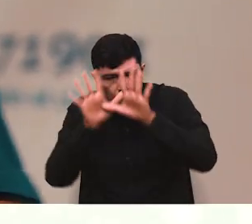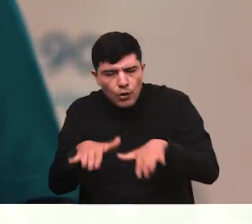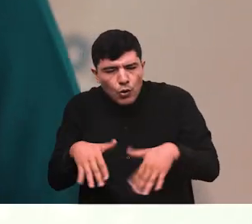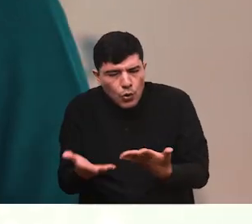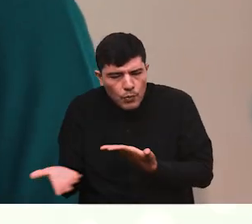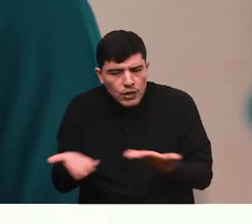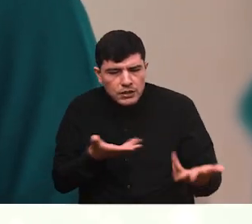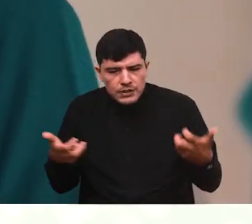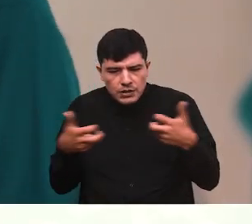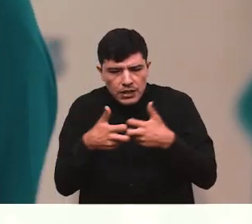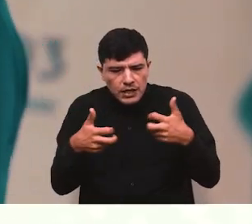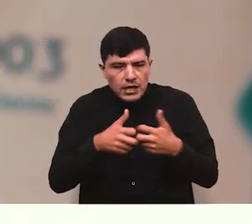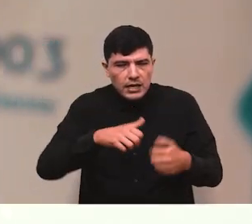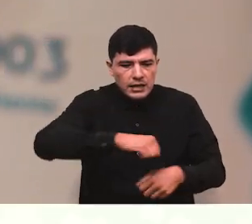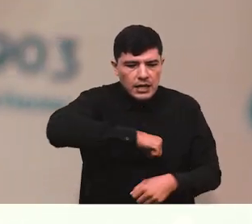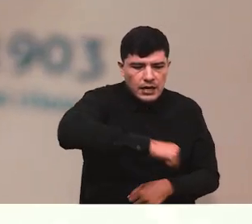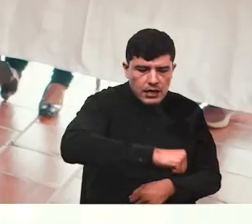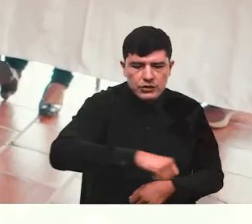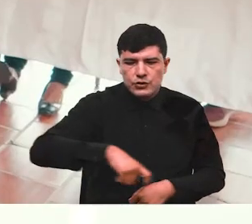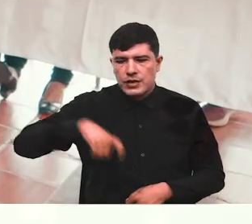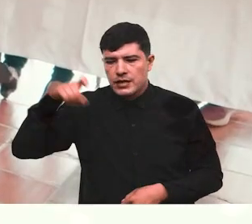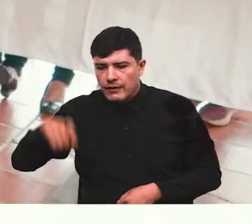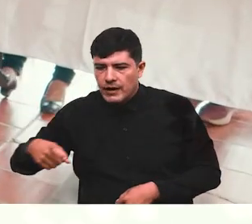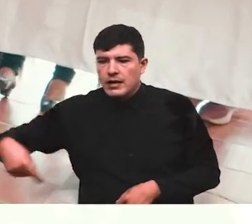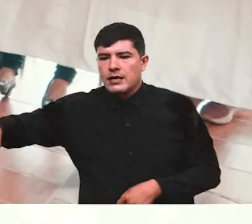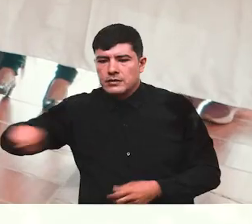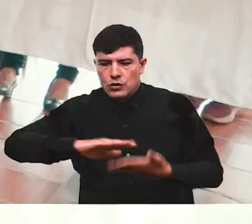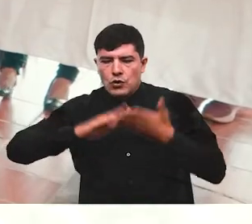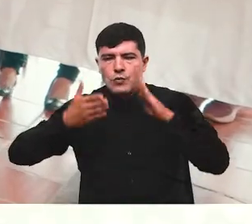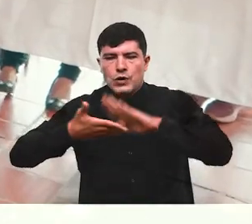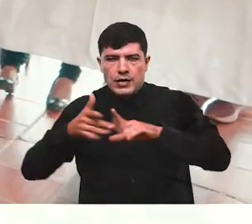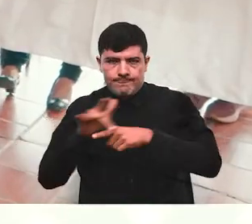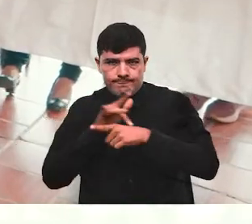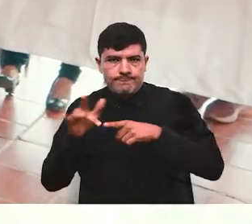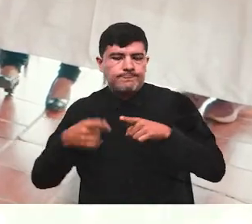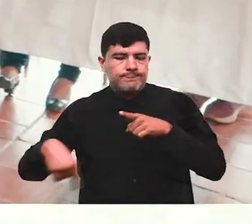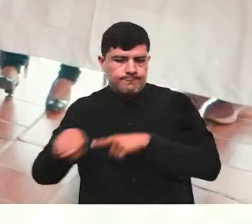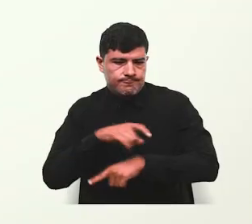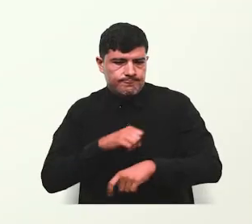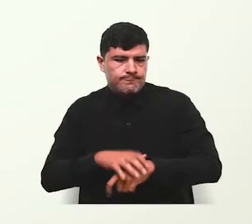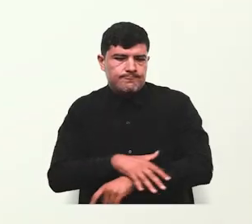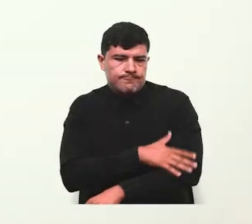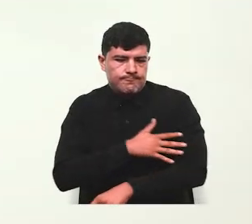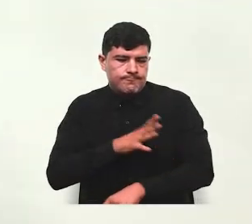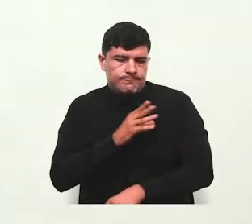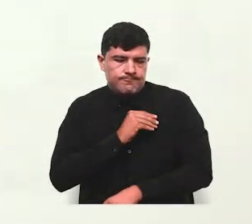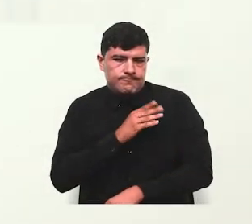incluye los derechos y deberes que tienen las comunidades en el disfrute de la energía.